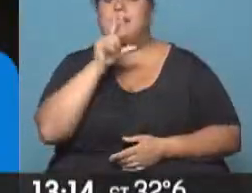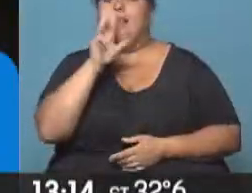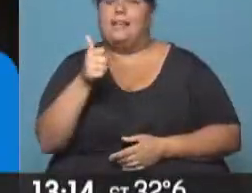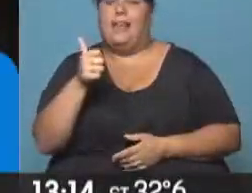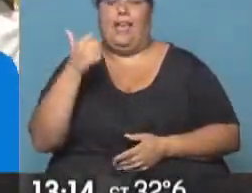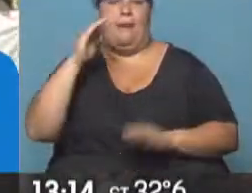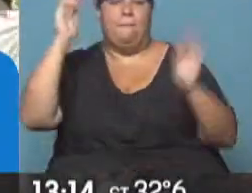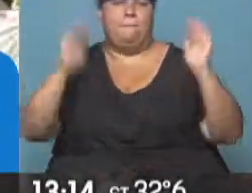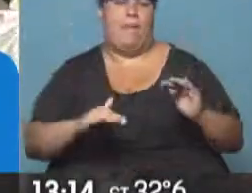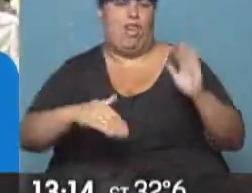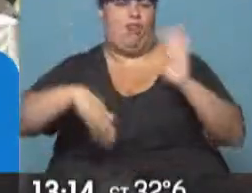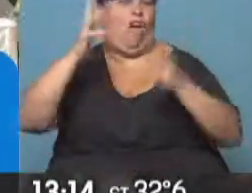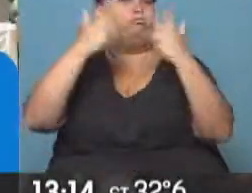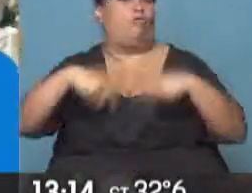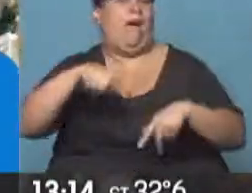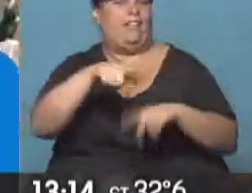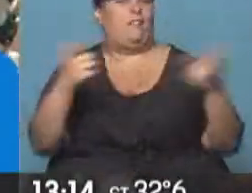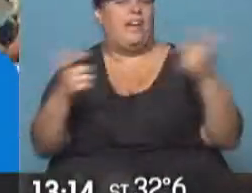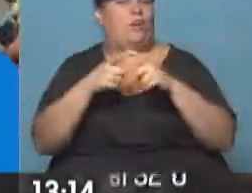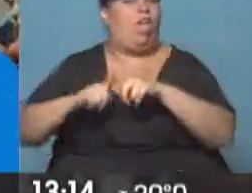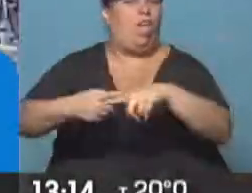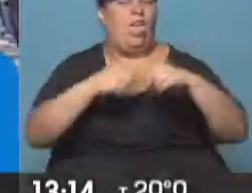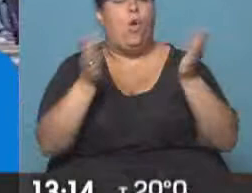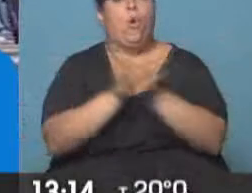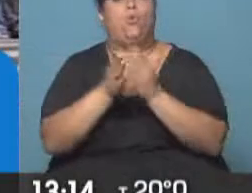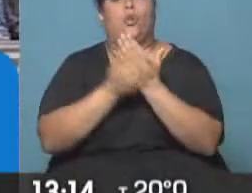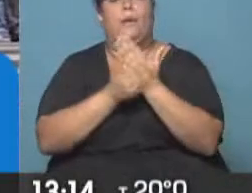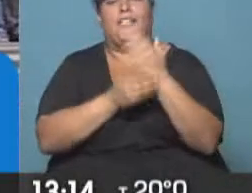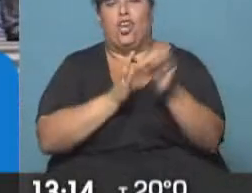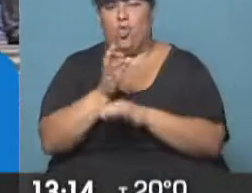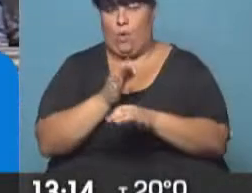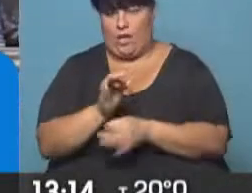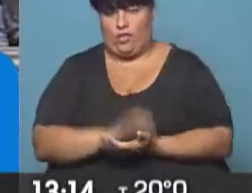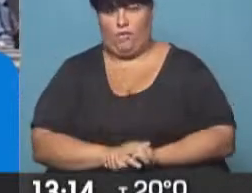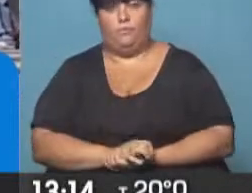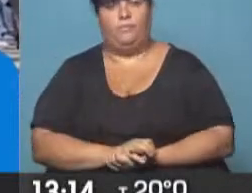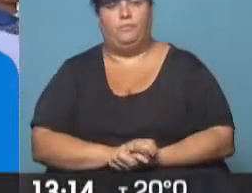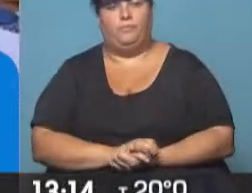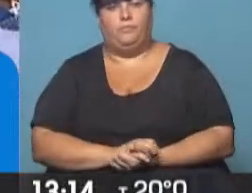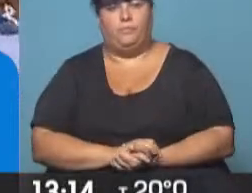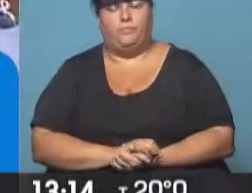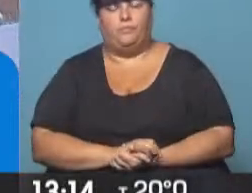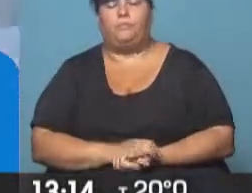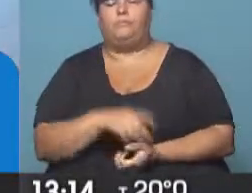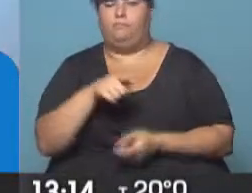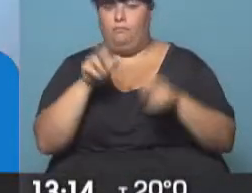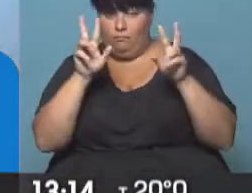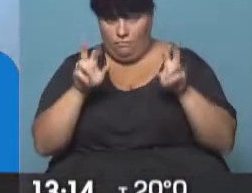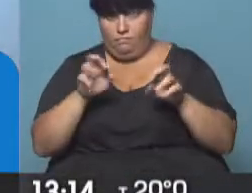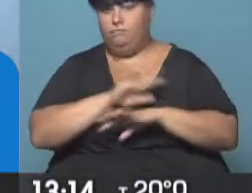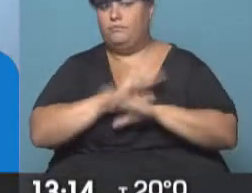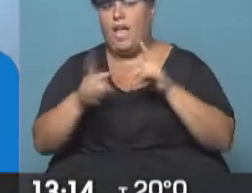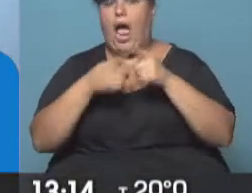dejará de tener mayoría automática en la mesa de discusión con el ministerio de educación en este marco ya